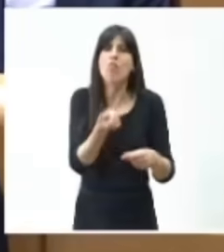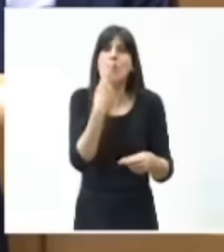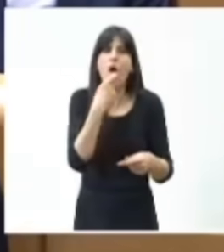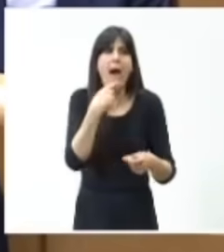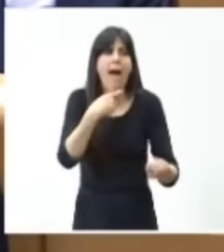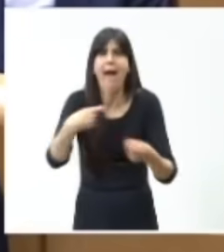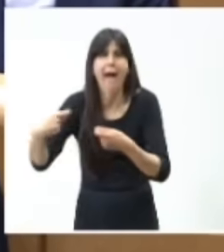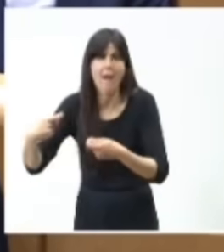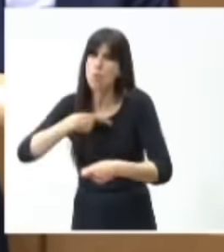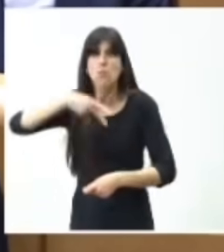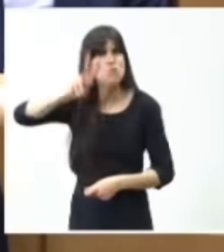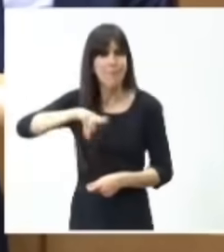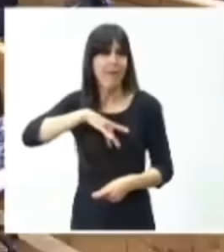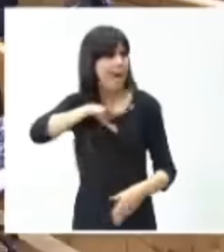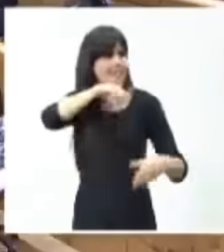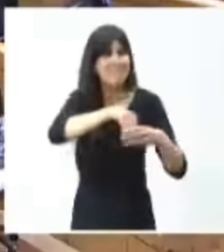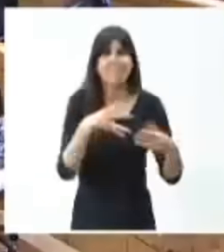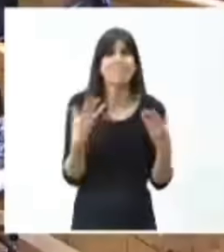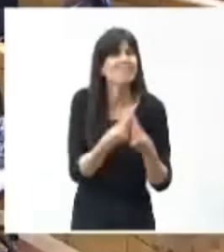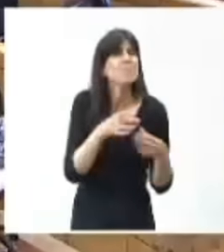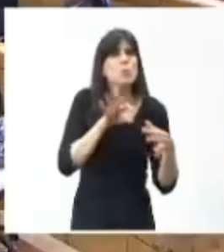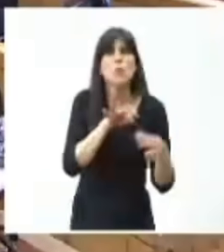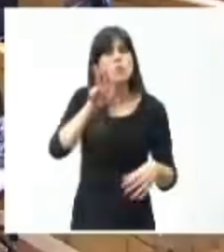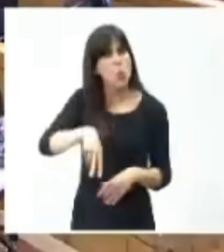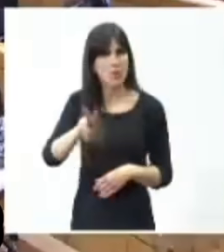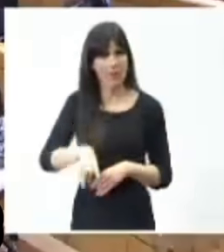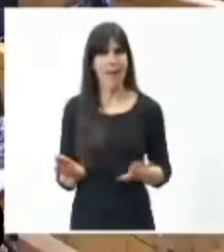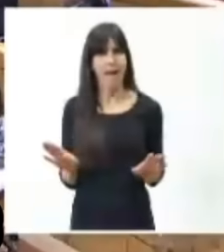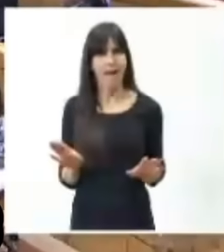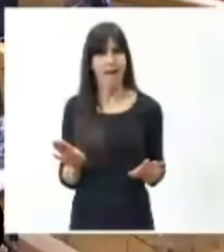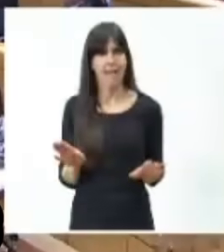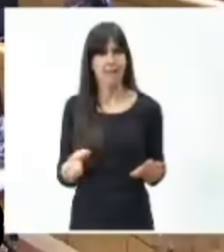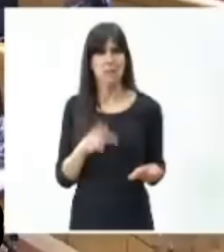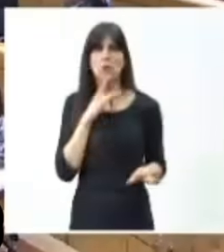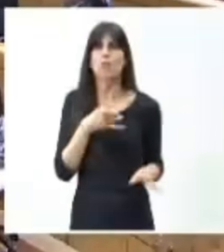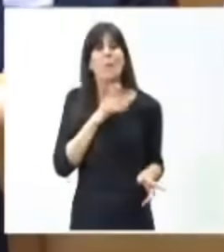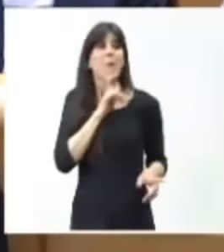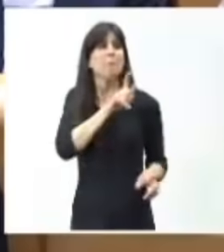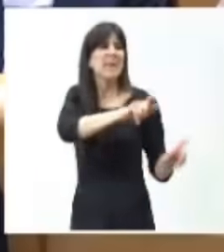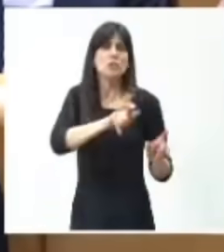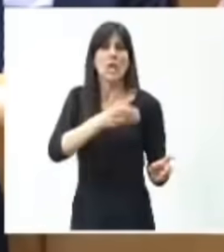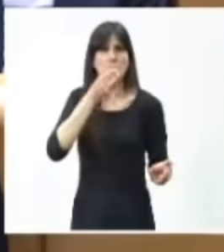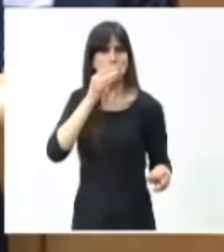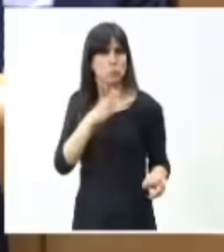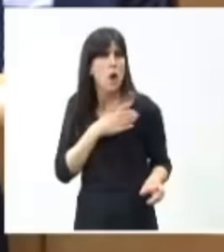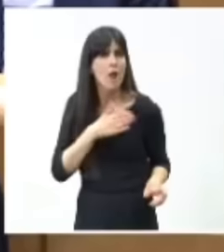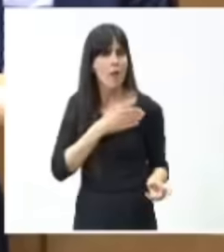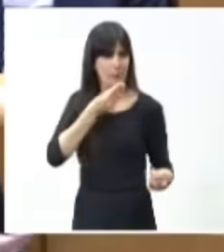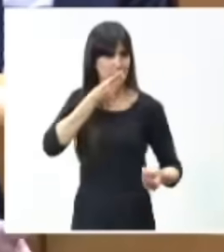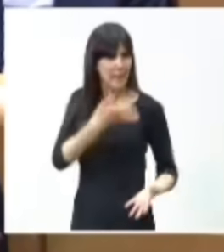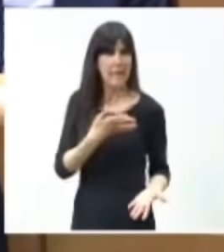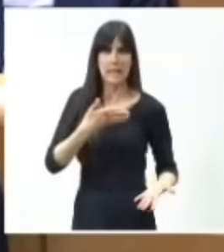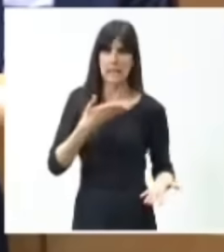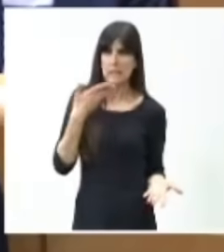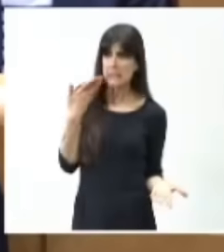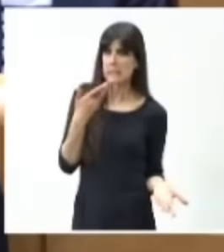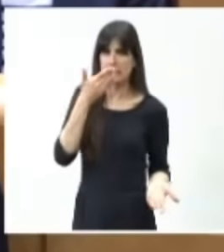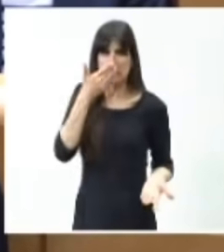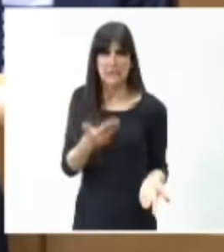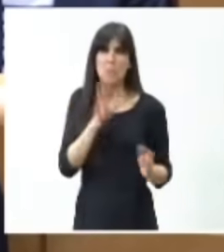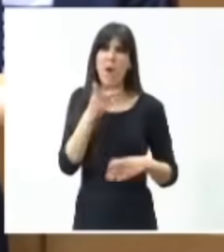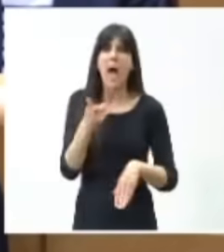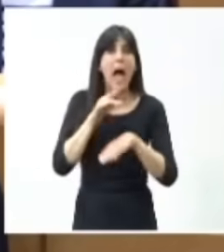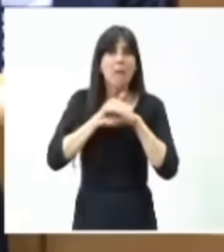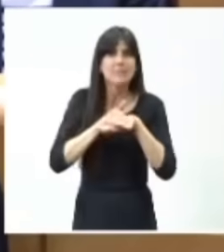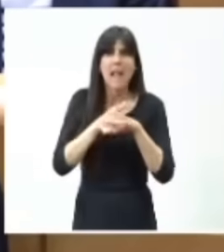Nunca. Nunca. Como mucho iré con personas decentes y honradas de este país, porque mire, hay amistades